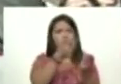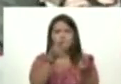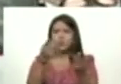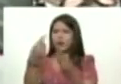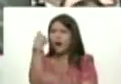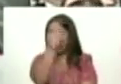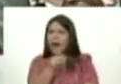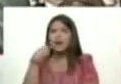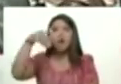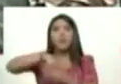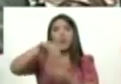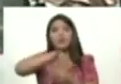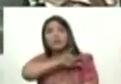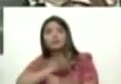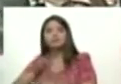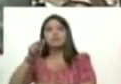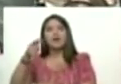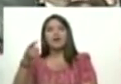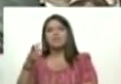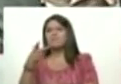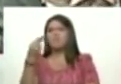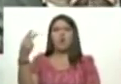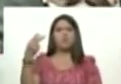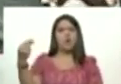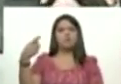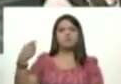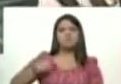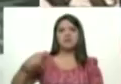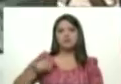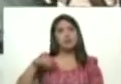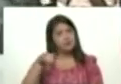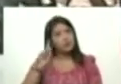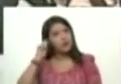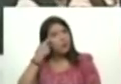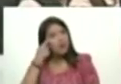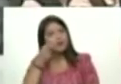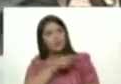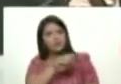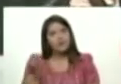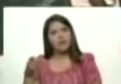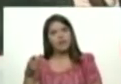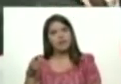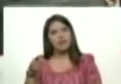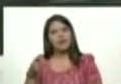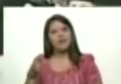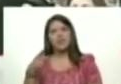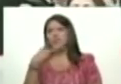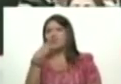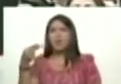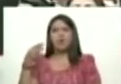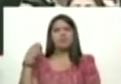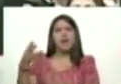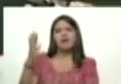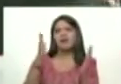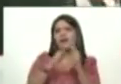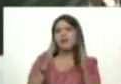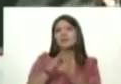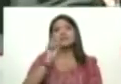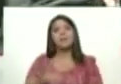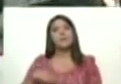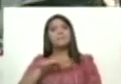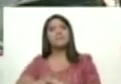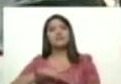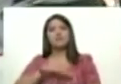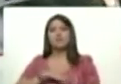ustedes votando en contra de las pensiones. Recuerdo a muchos de ustedes votando en contra de la vivienda y hablando de la misión